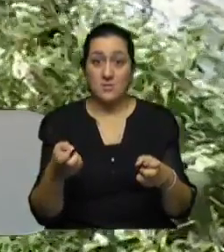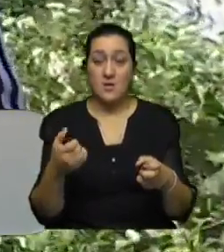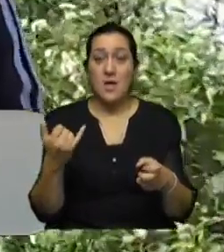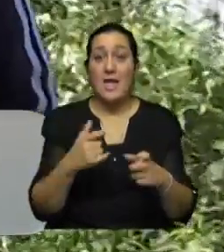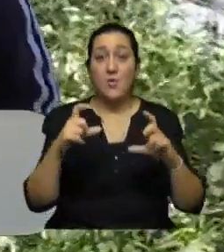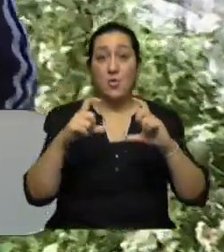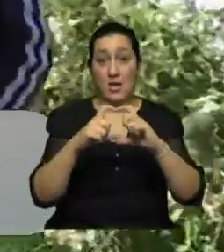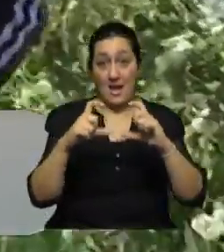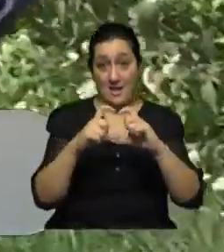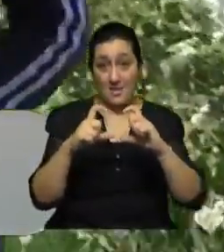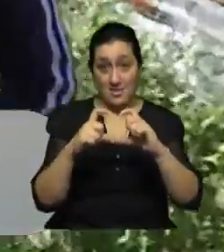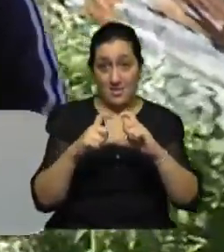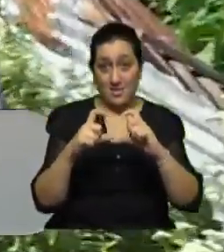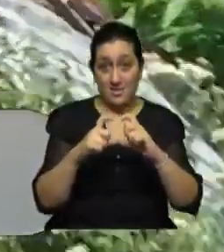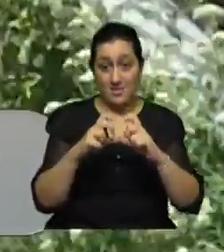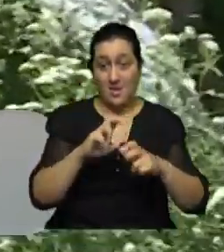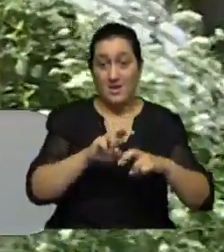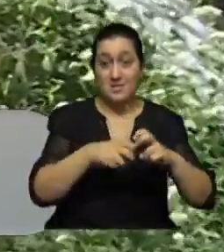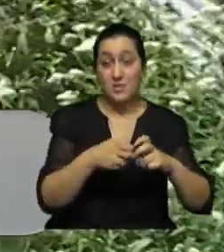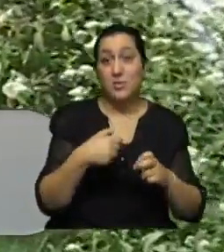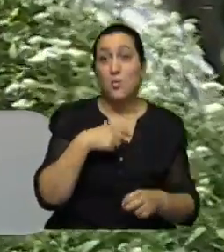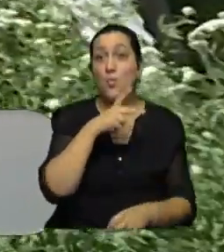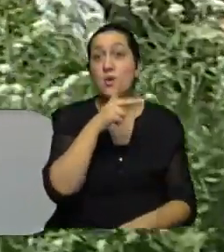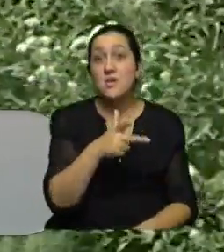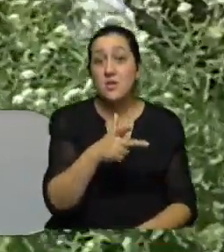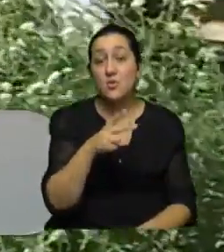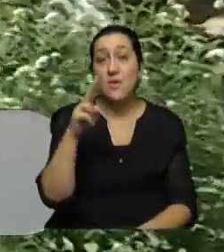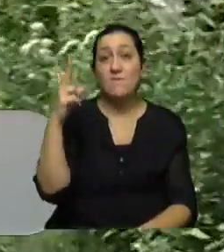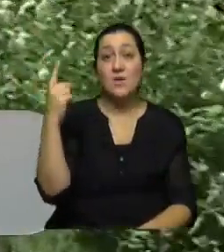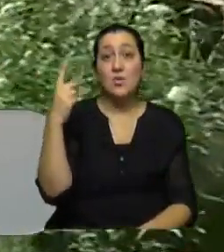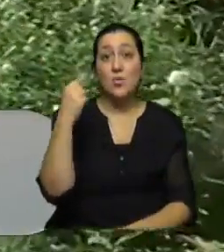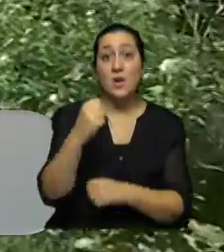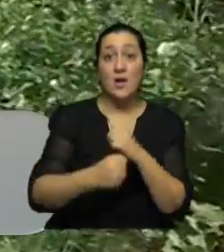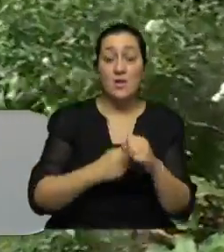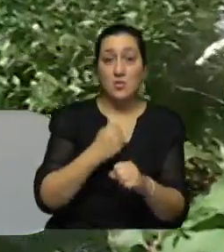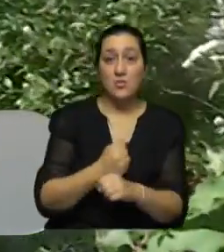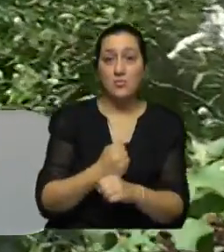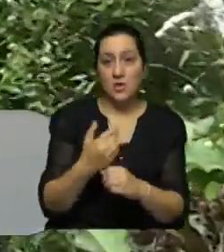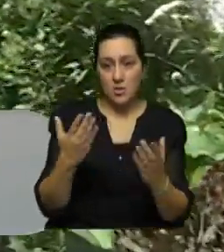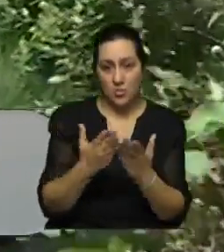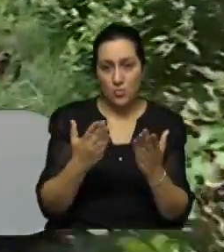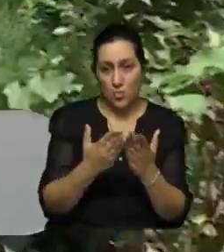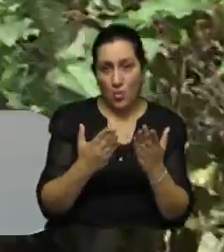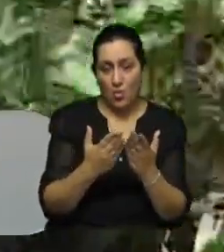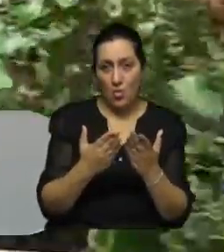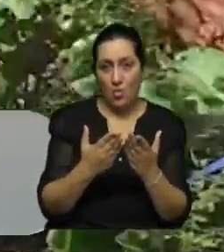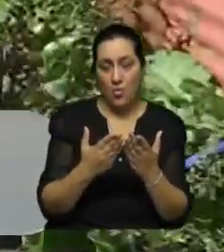carné y bueno, y tengo un hijo de 21 años que tiene estudio 15,